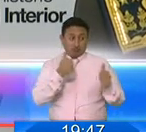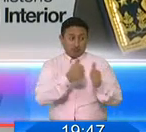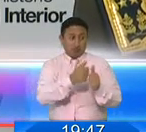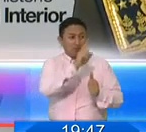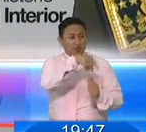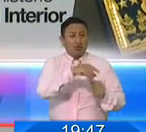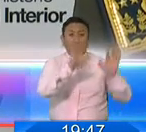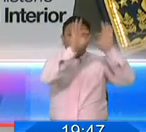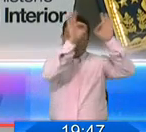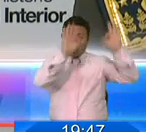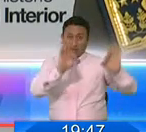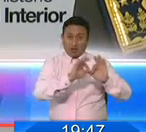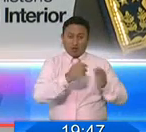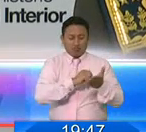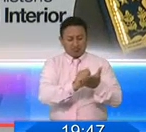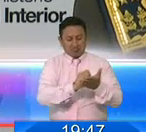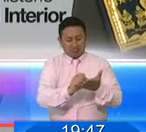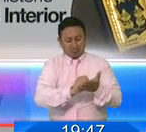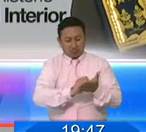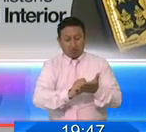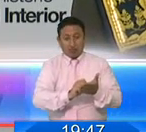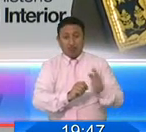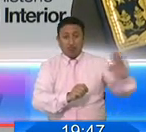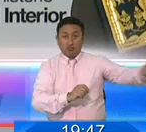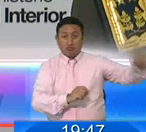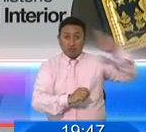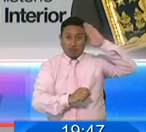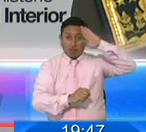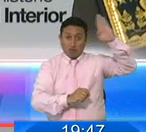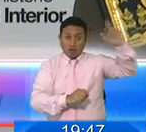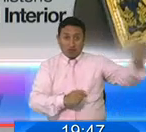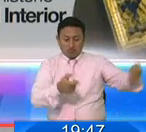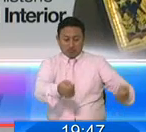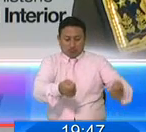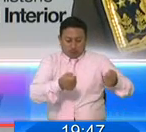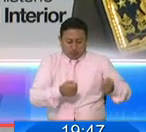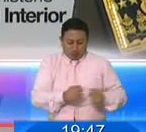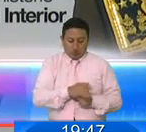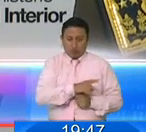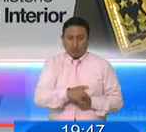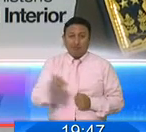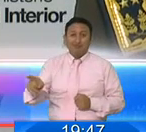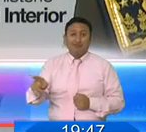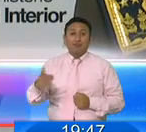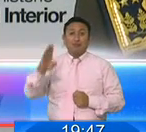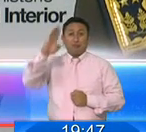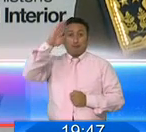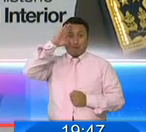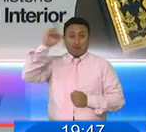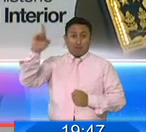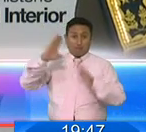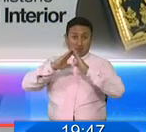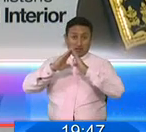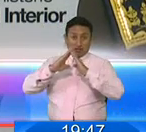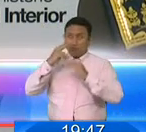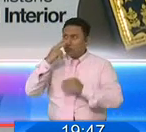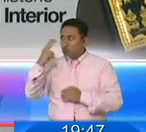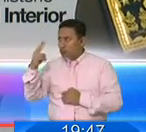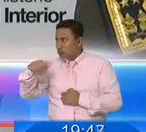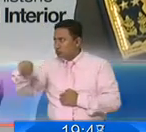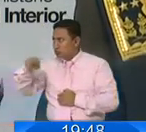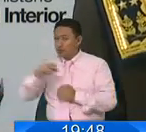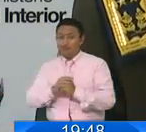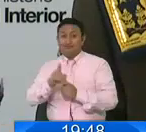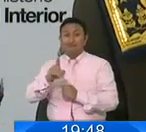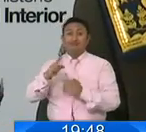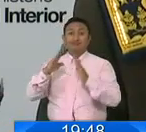y llenar un formulario el personal operativo que se encuentra en el sector pasarán varias oportunidades por tu domicilio dejando